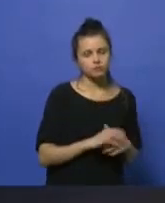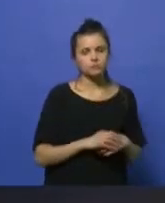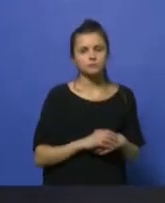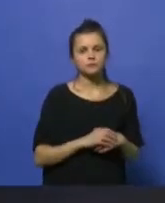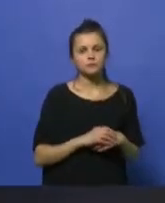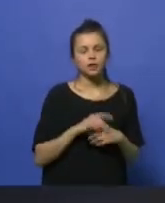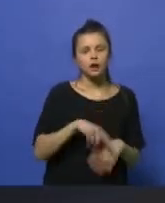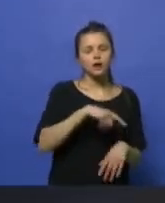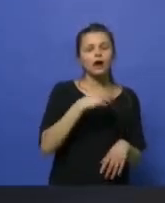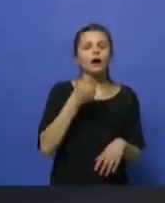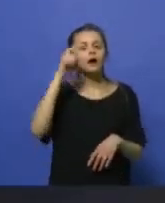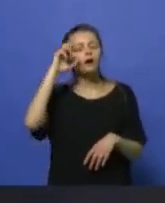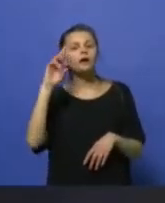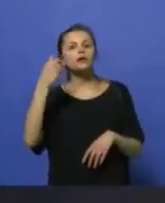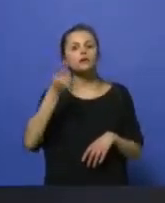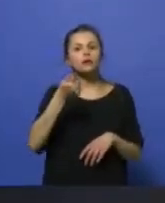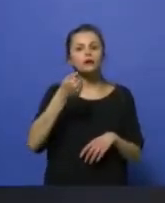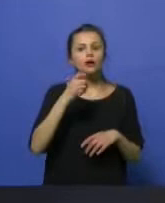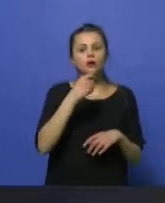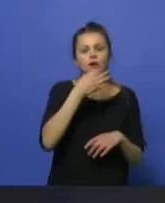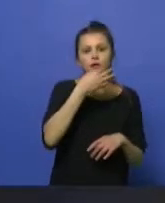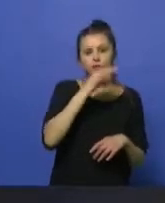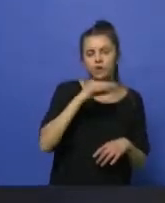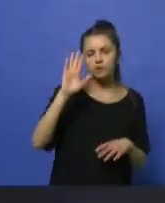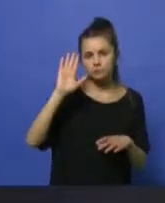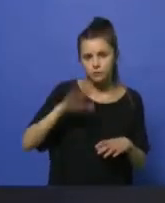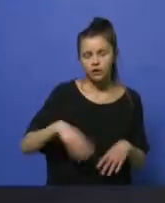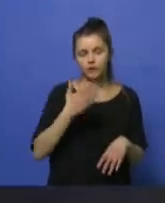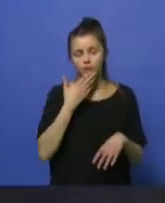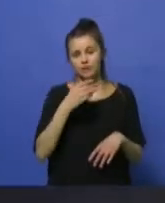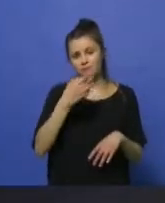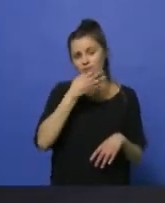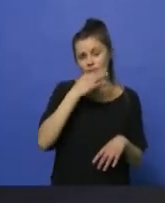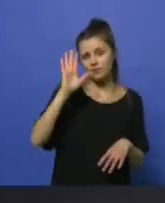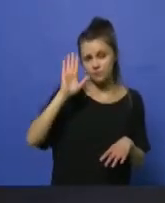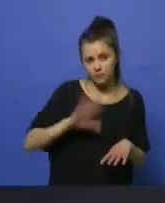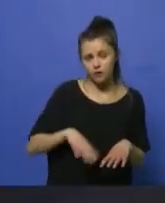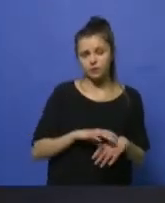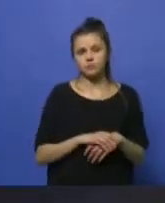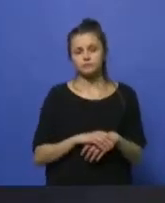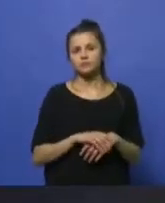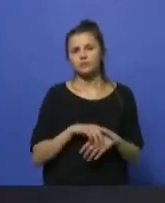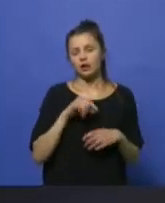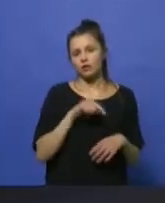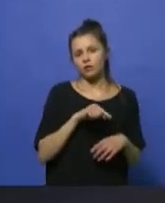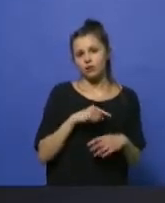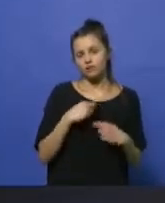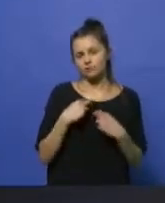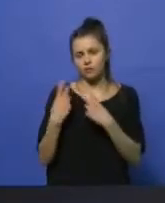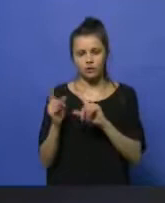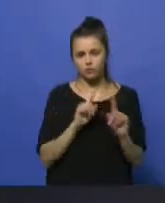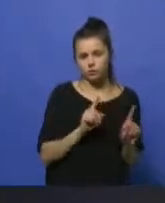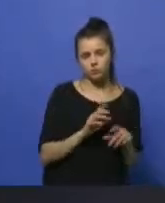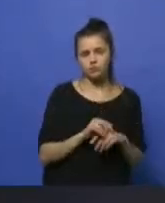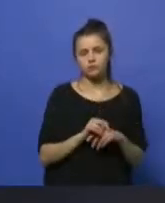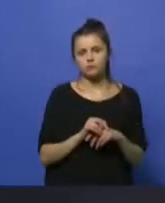inclusive de AERCA que hablaba de la caída en el consumo, desde abril inclusive la caída en las ventas. esto no suma para nada, digo, pensando de que se